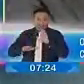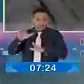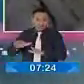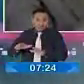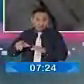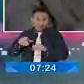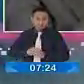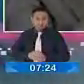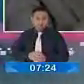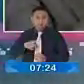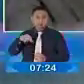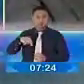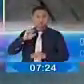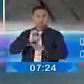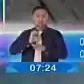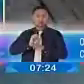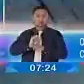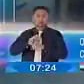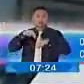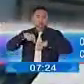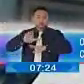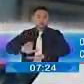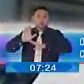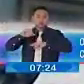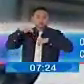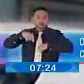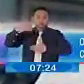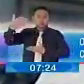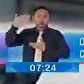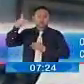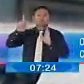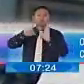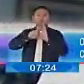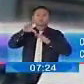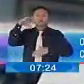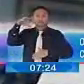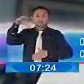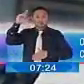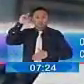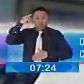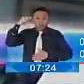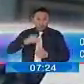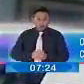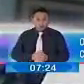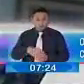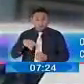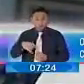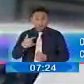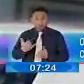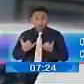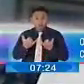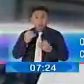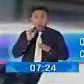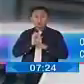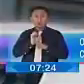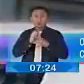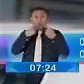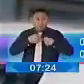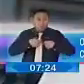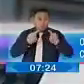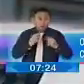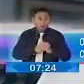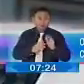ese sentido el Ecuador tiene que estar comprometido. Esto es una política de Estado, y eso es lo que el Ecuador hoy necesitamos decirle al